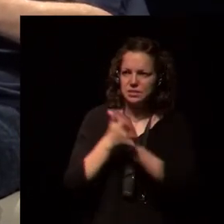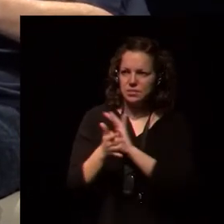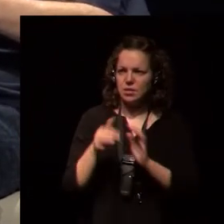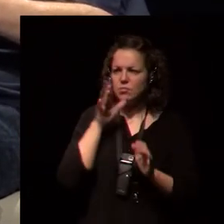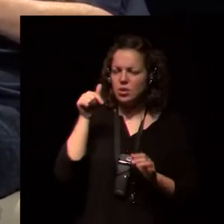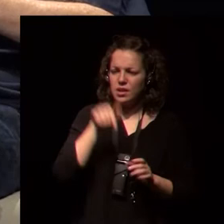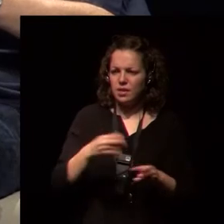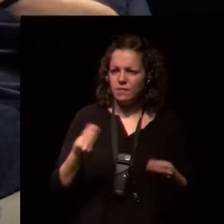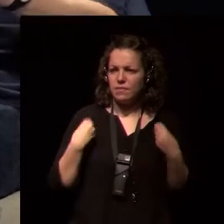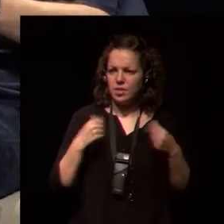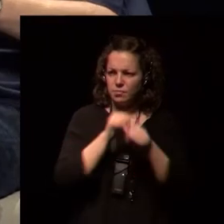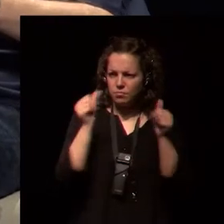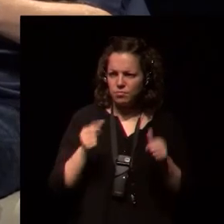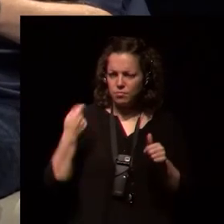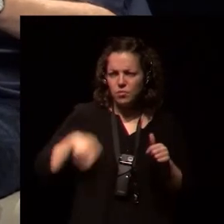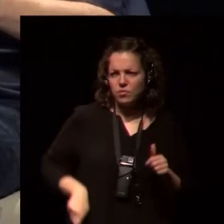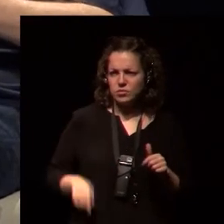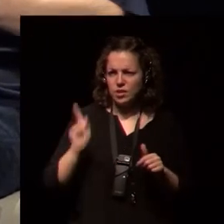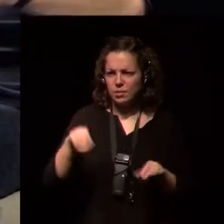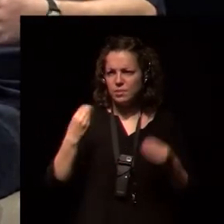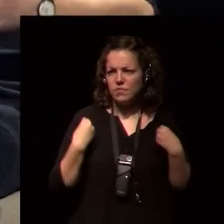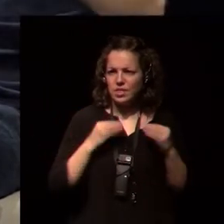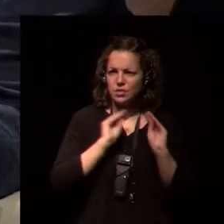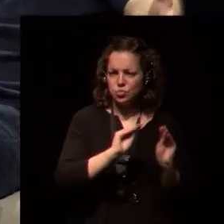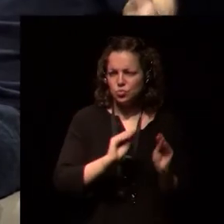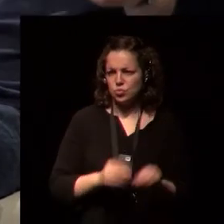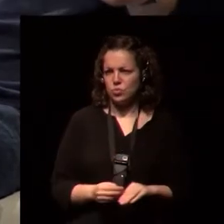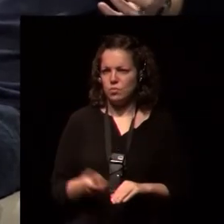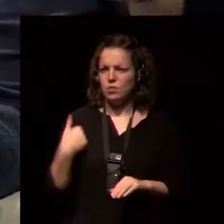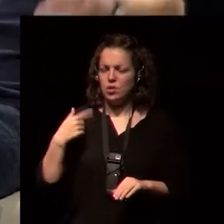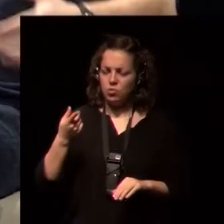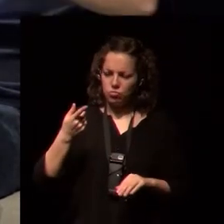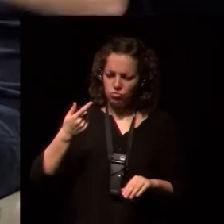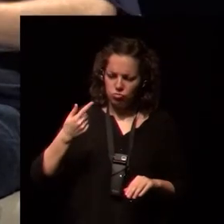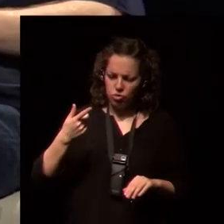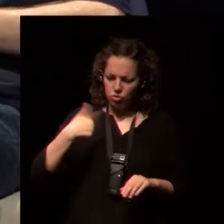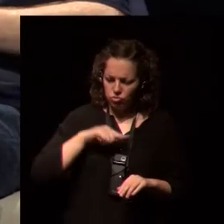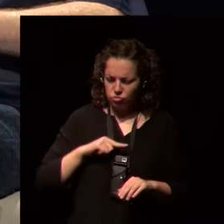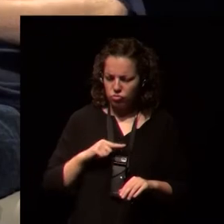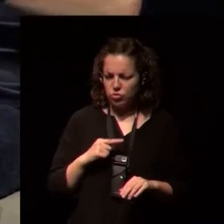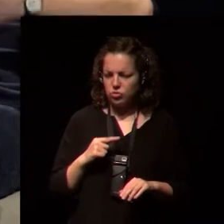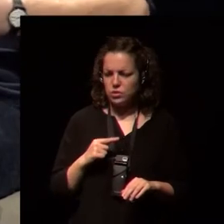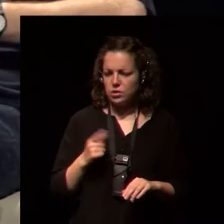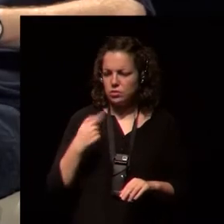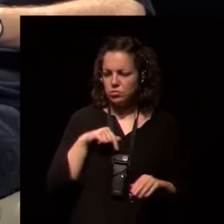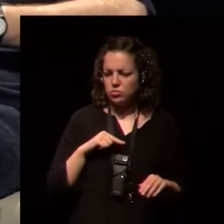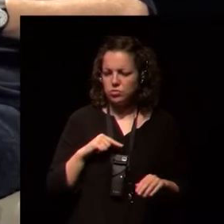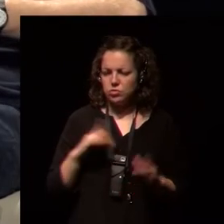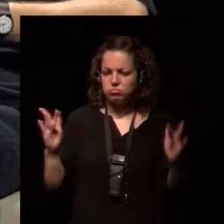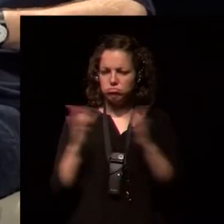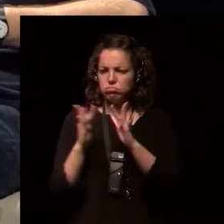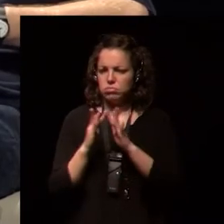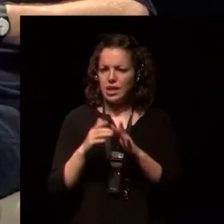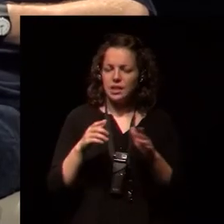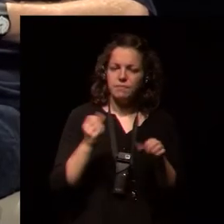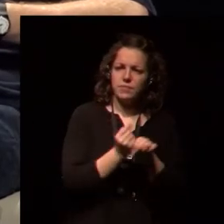profesional y sus vidas, pero nosotros atravesamos, nosotros interrelacionamos con